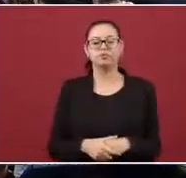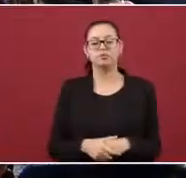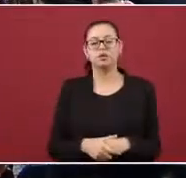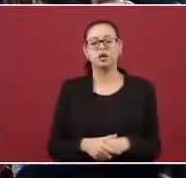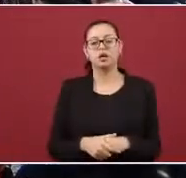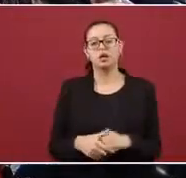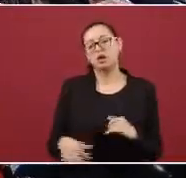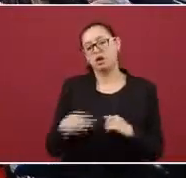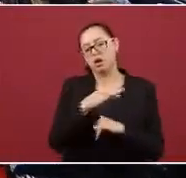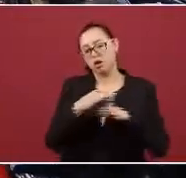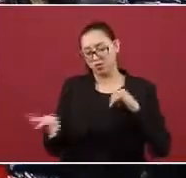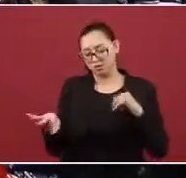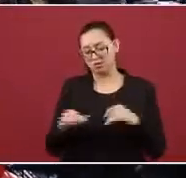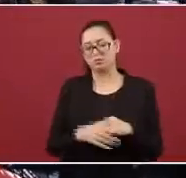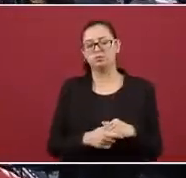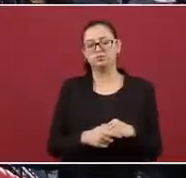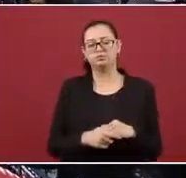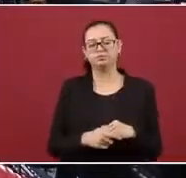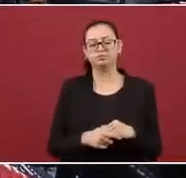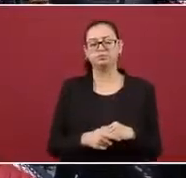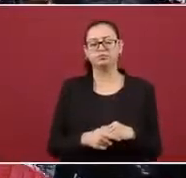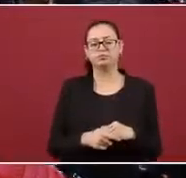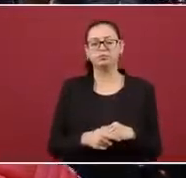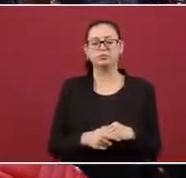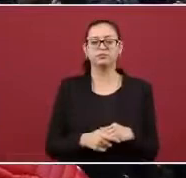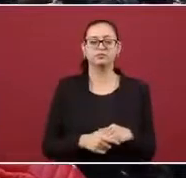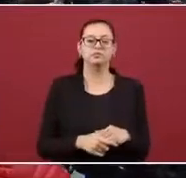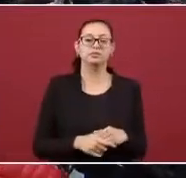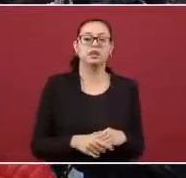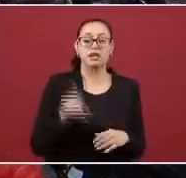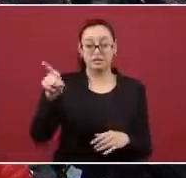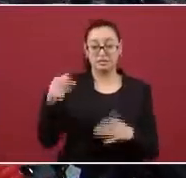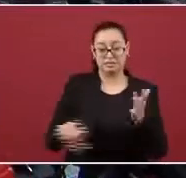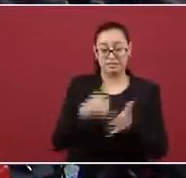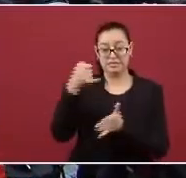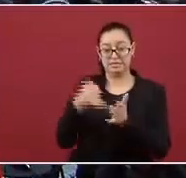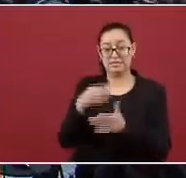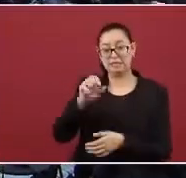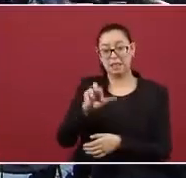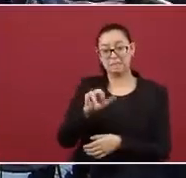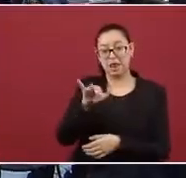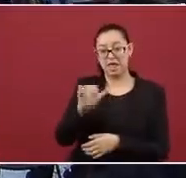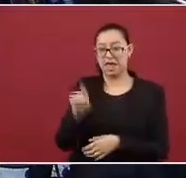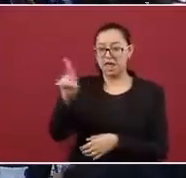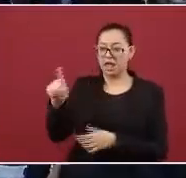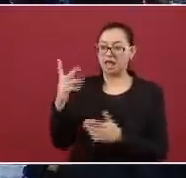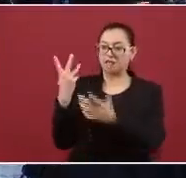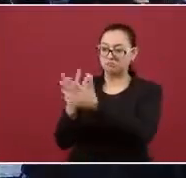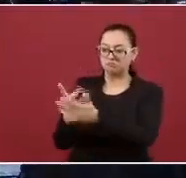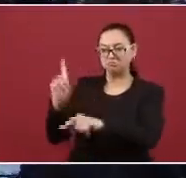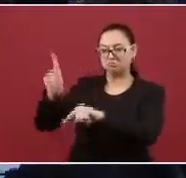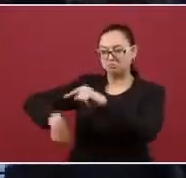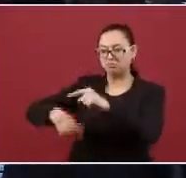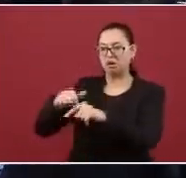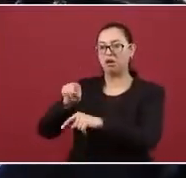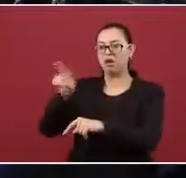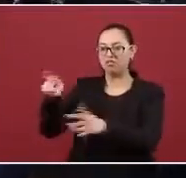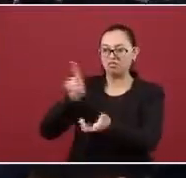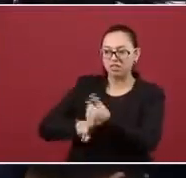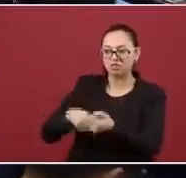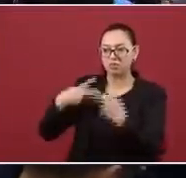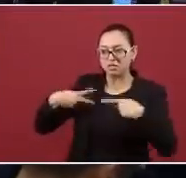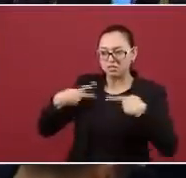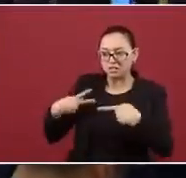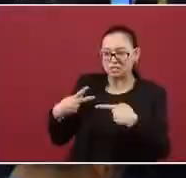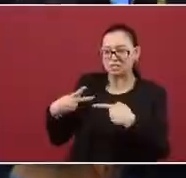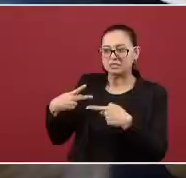tiene para trasladar a los presos de las Islas Marías a penales, a otros penales federales,